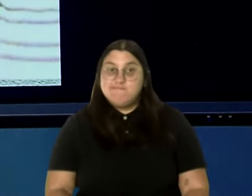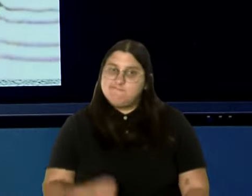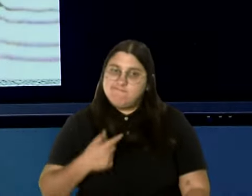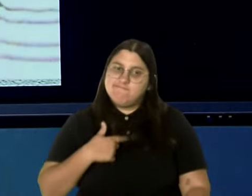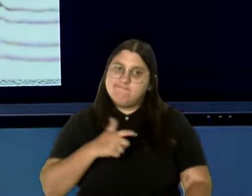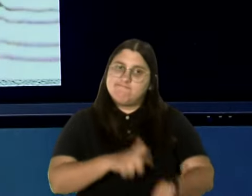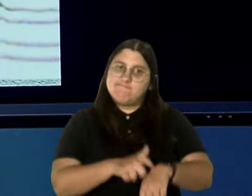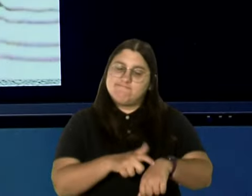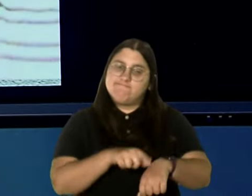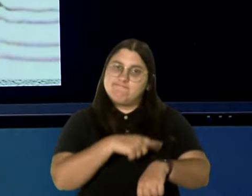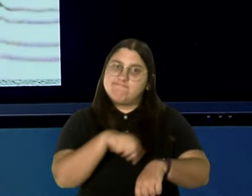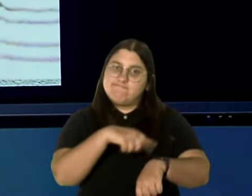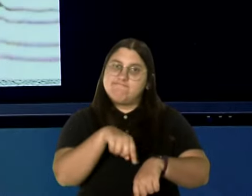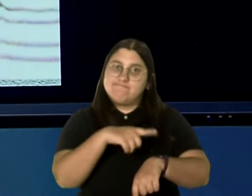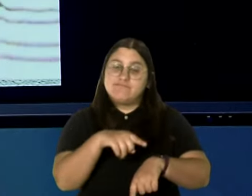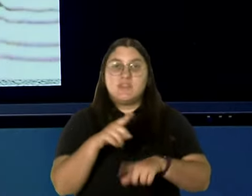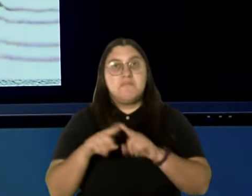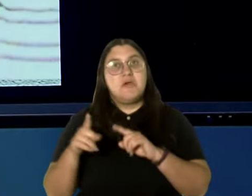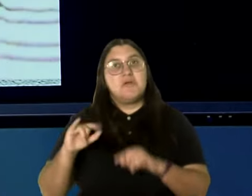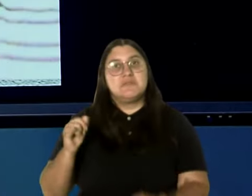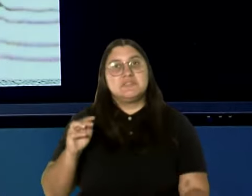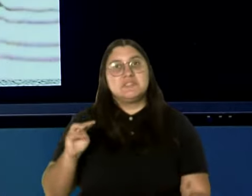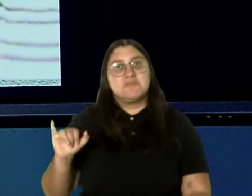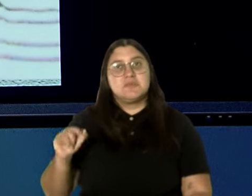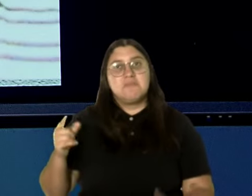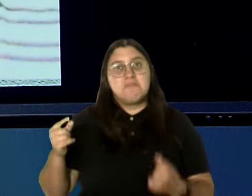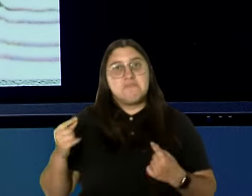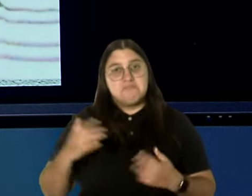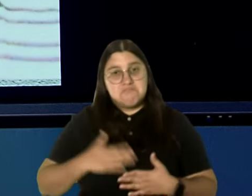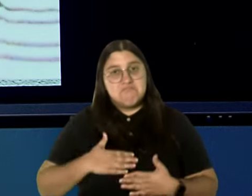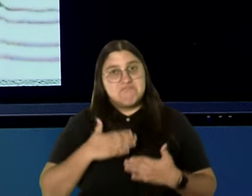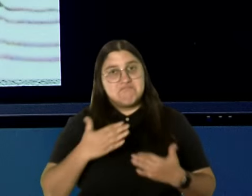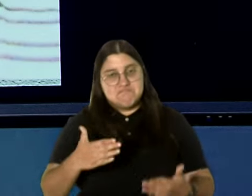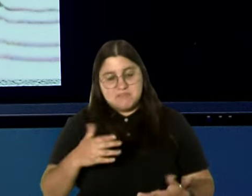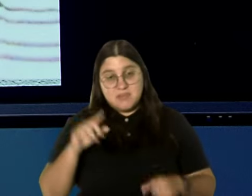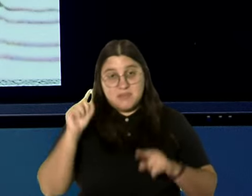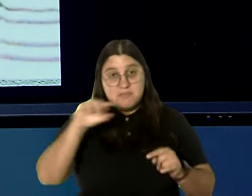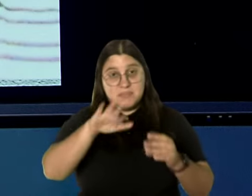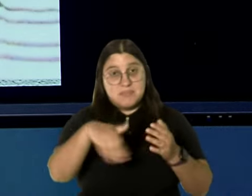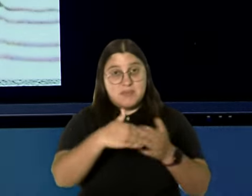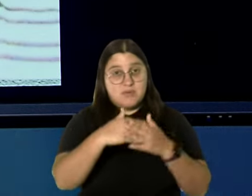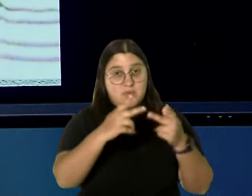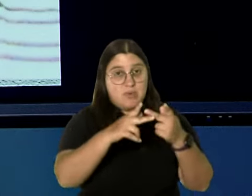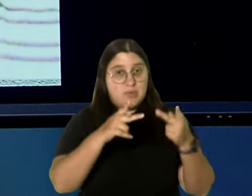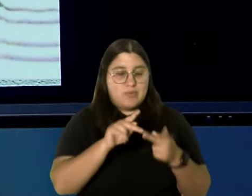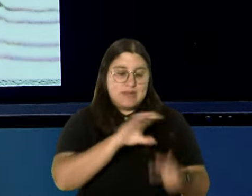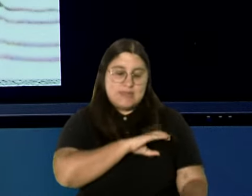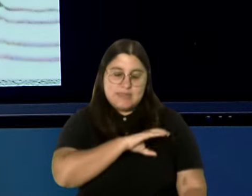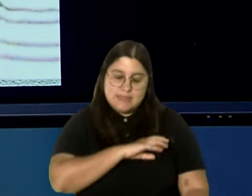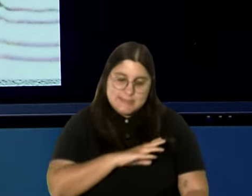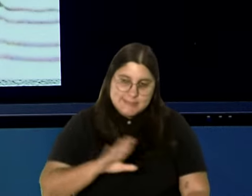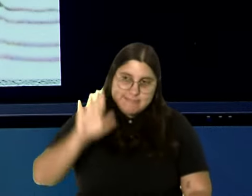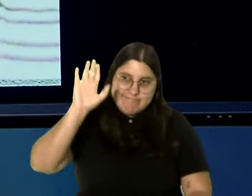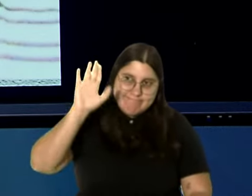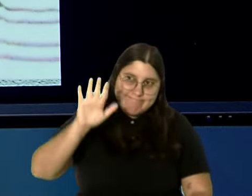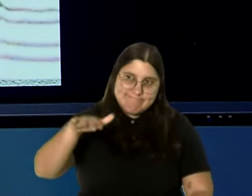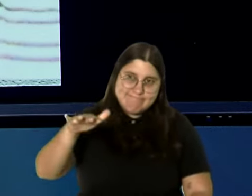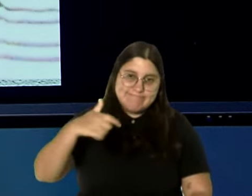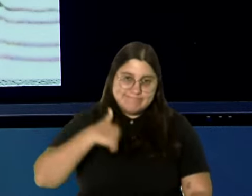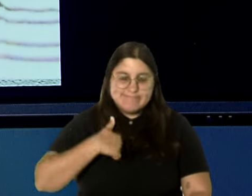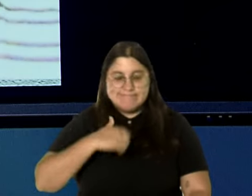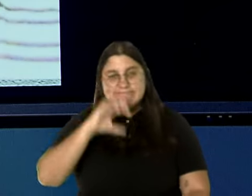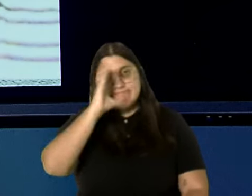tiempo, Jimmy se entregó. Fue hasta un cuartel de la policía y dijo, mire, aquí me